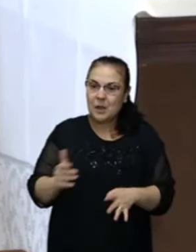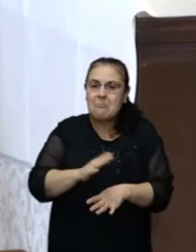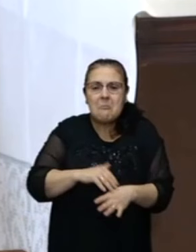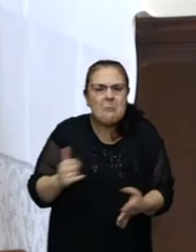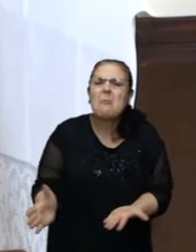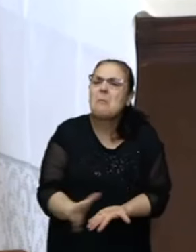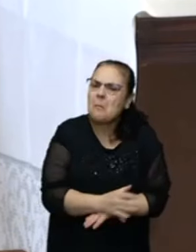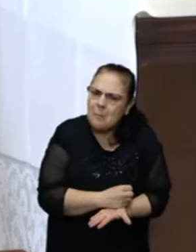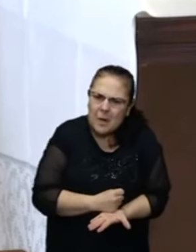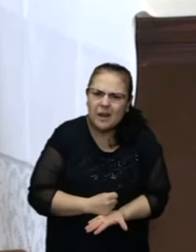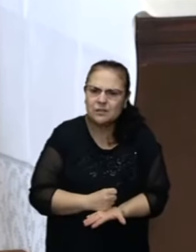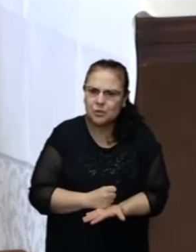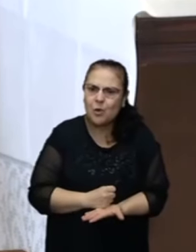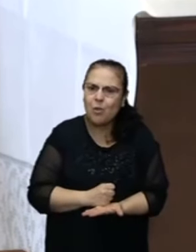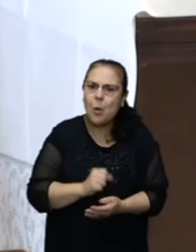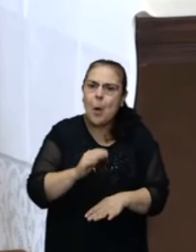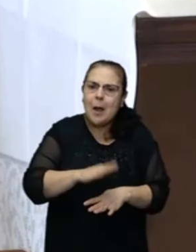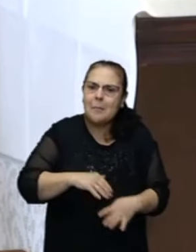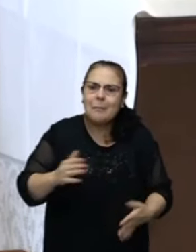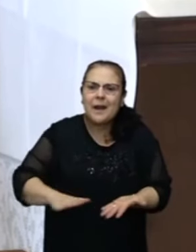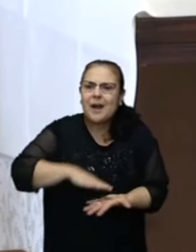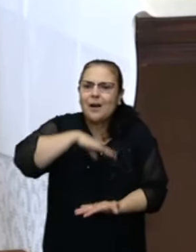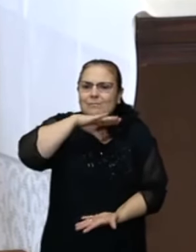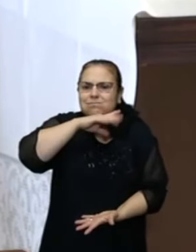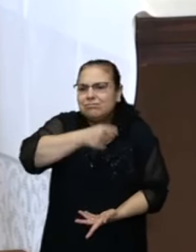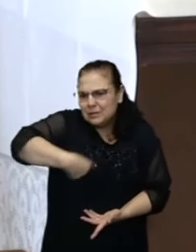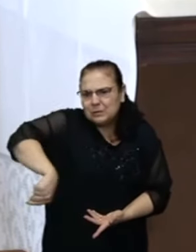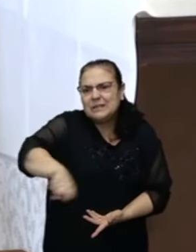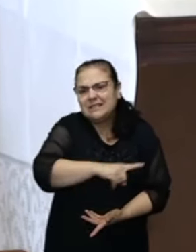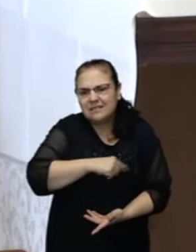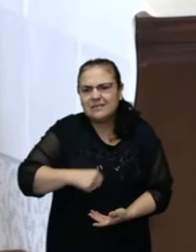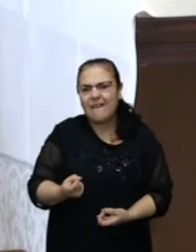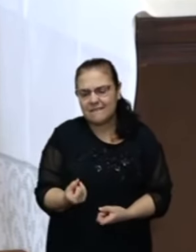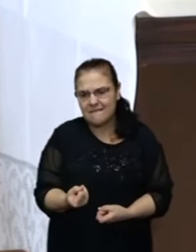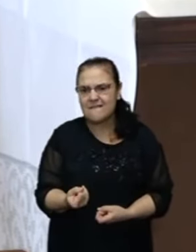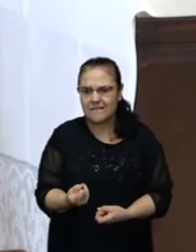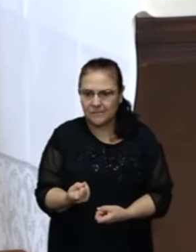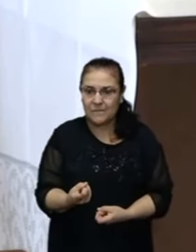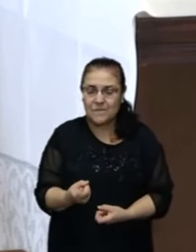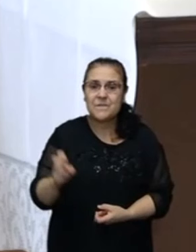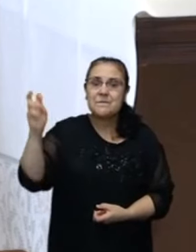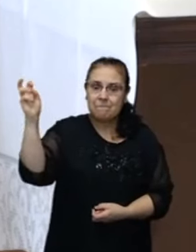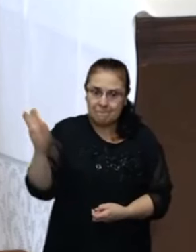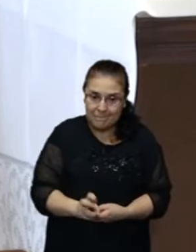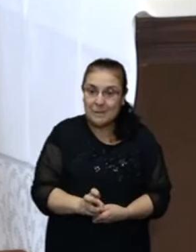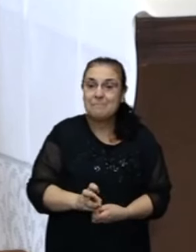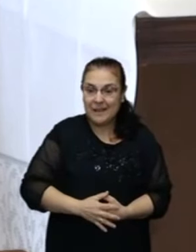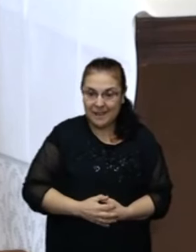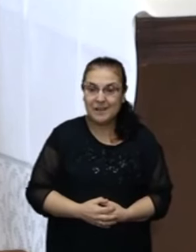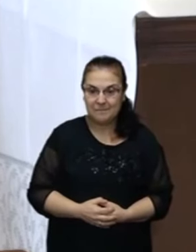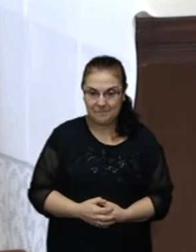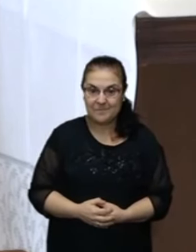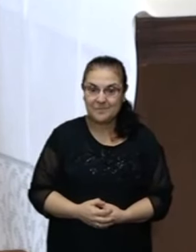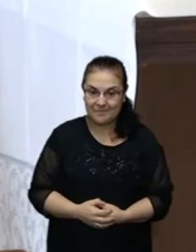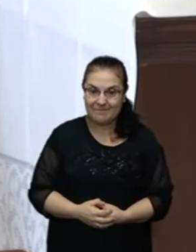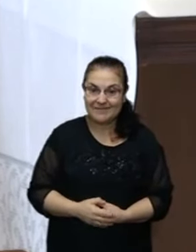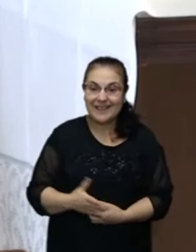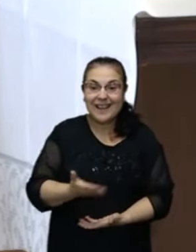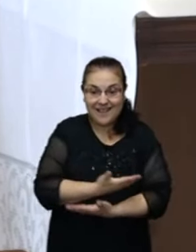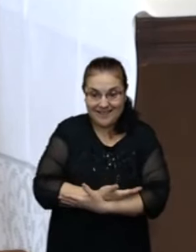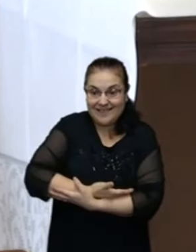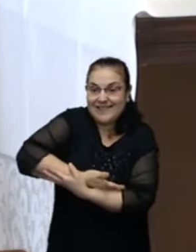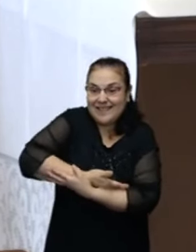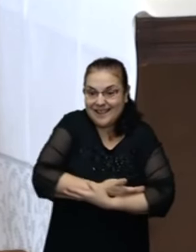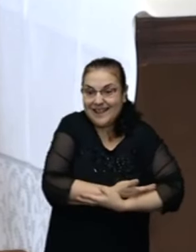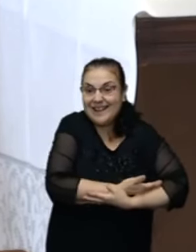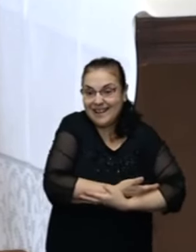eso, para colmar nuestras necesidades, viene precisamente el niño